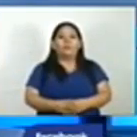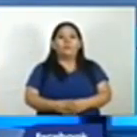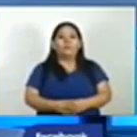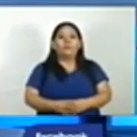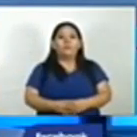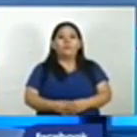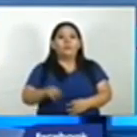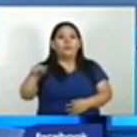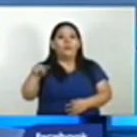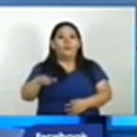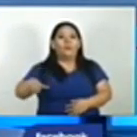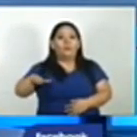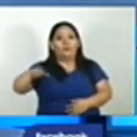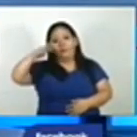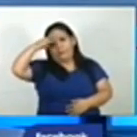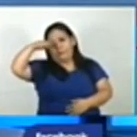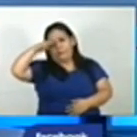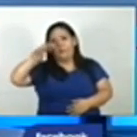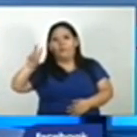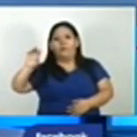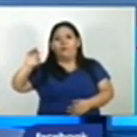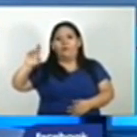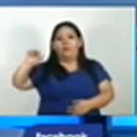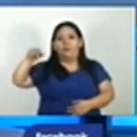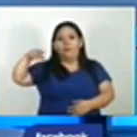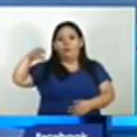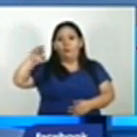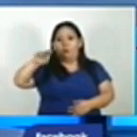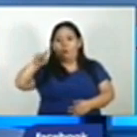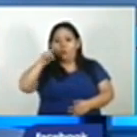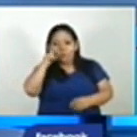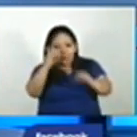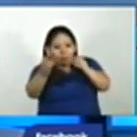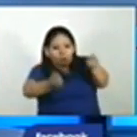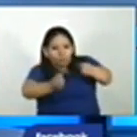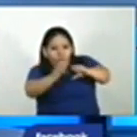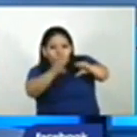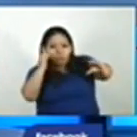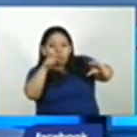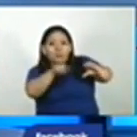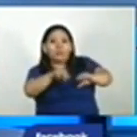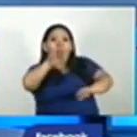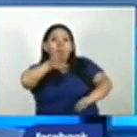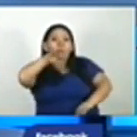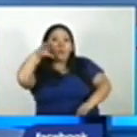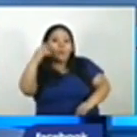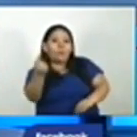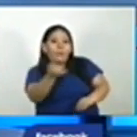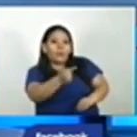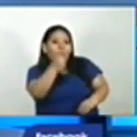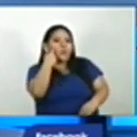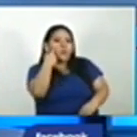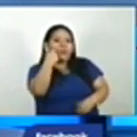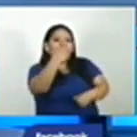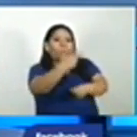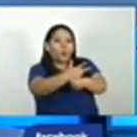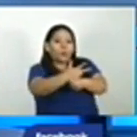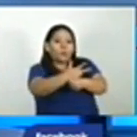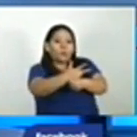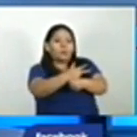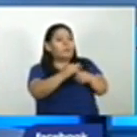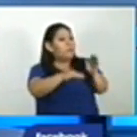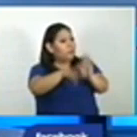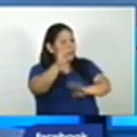Y en Veracruz, en el suroeste de México, fueron hallados en un remolque 350 migrantes de nacionalidad guatemalteca, en su